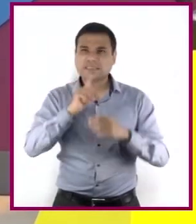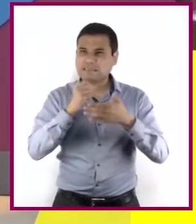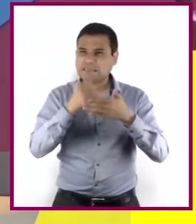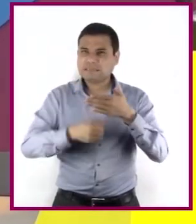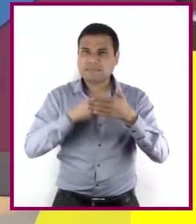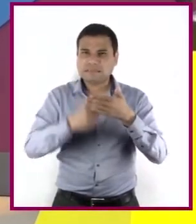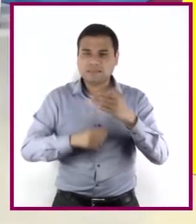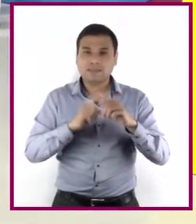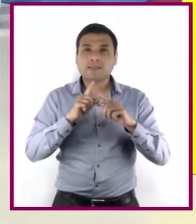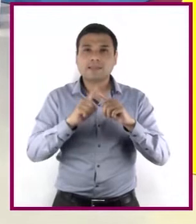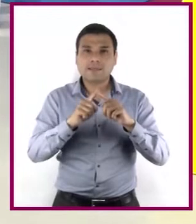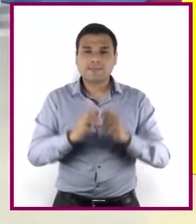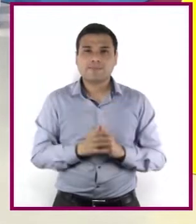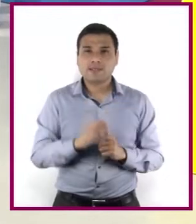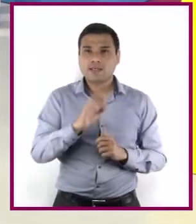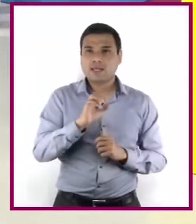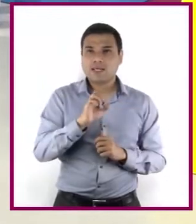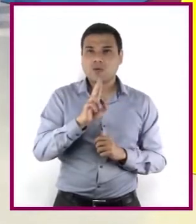de Eufrosina Cruz.